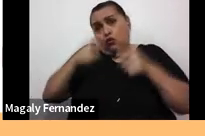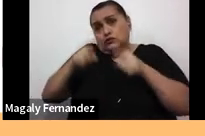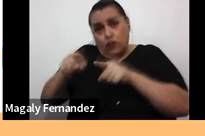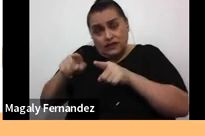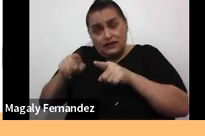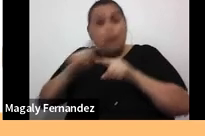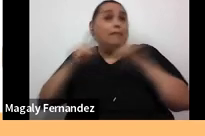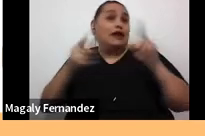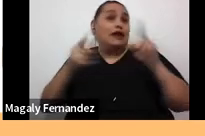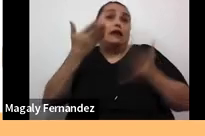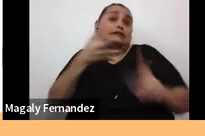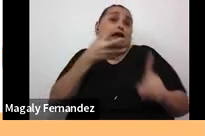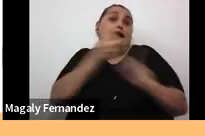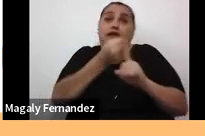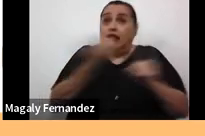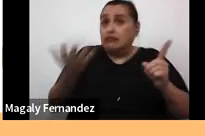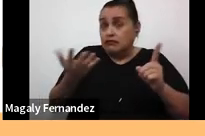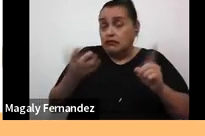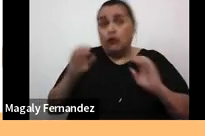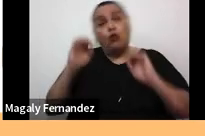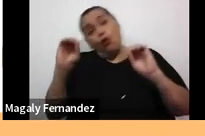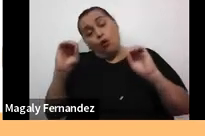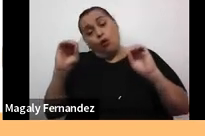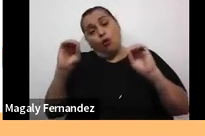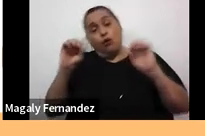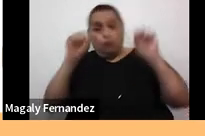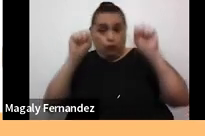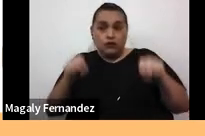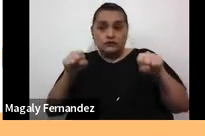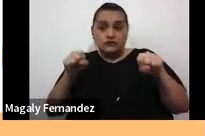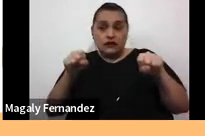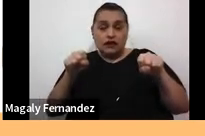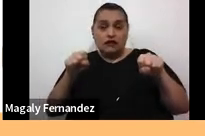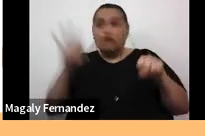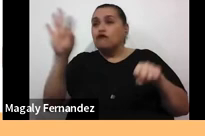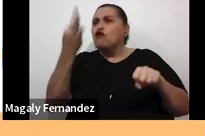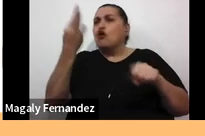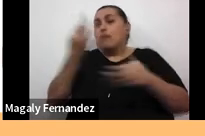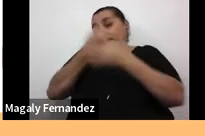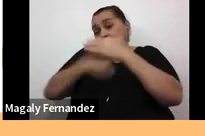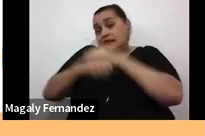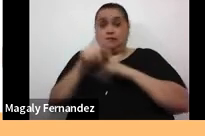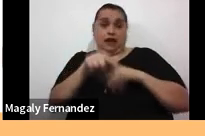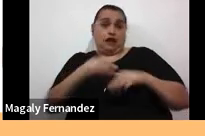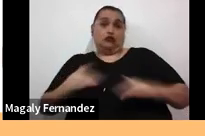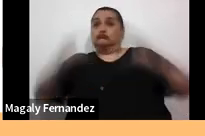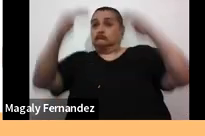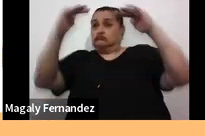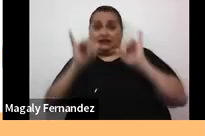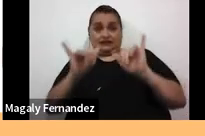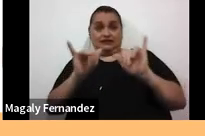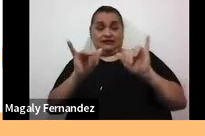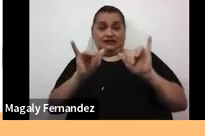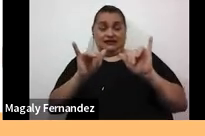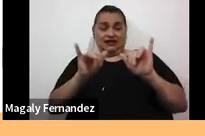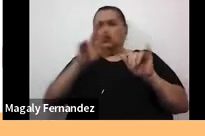puede ser por un accidente o puede ser de una manera congénita entonces no